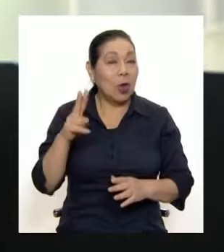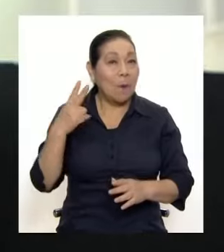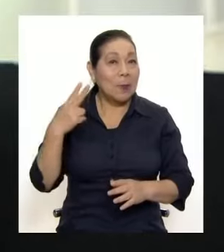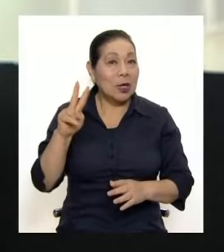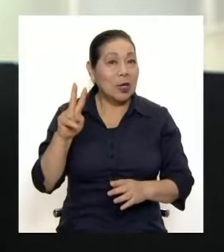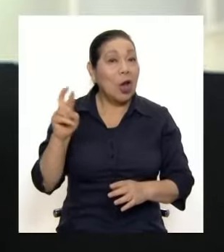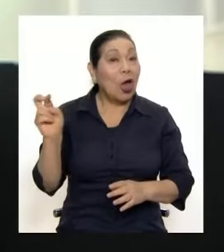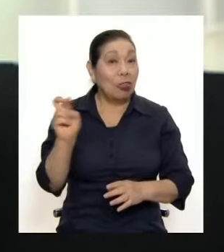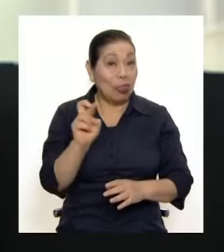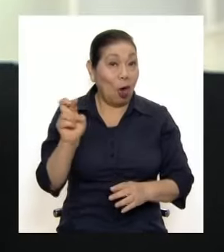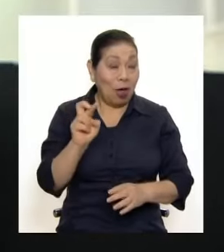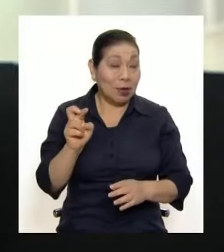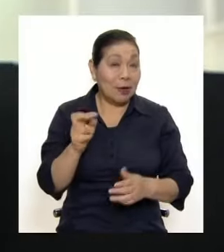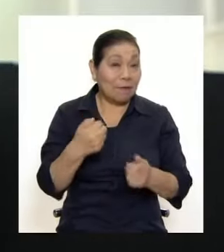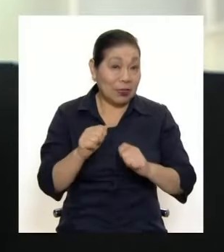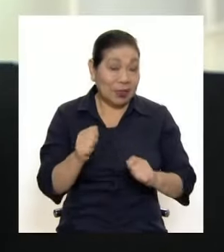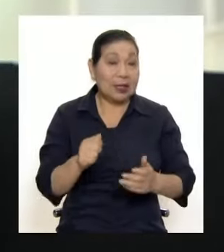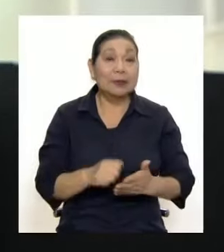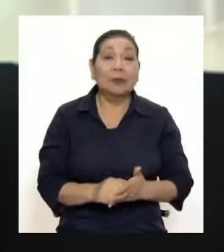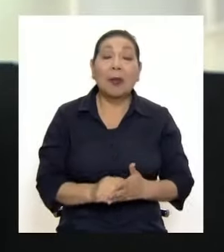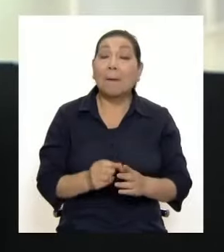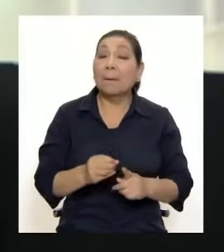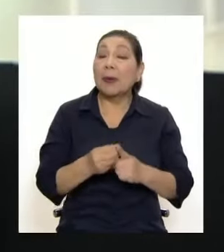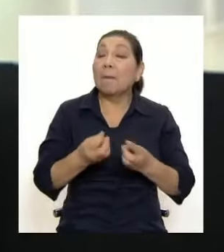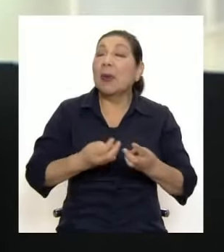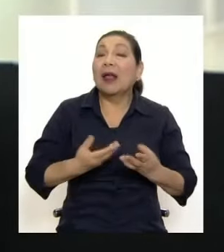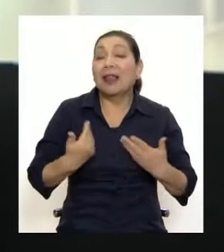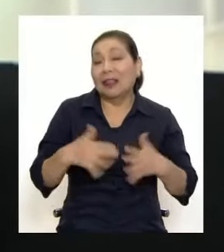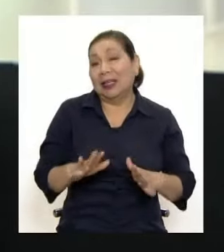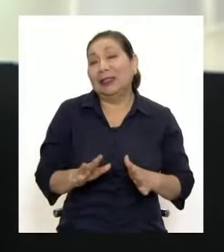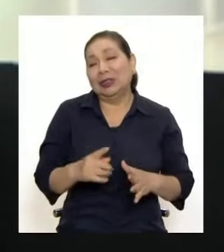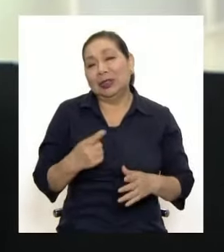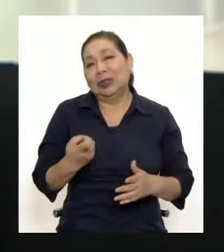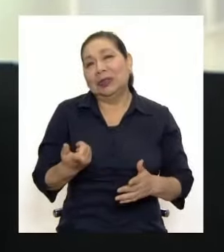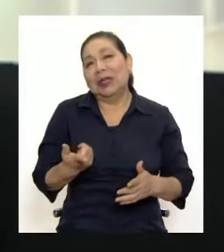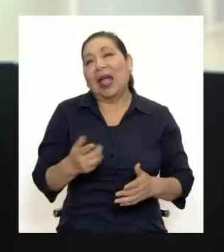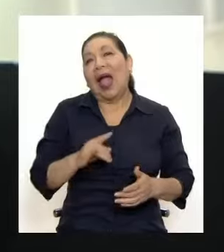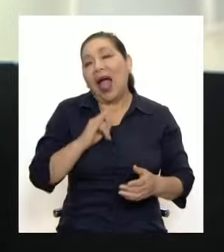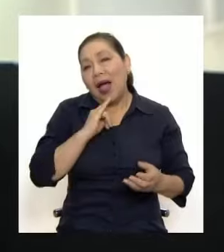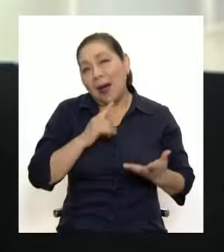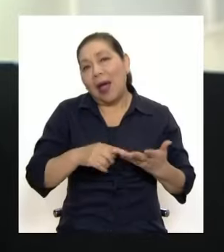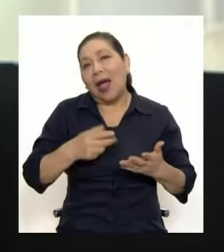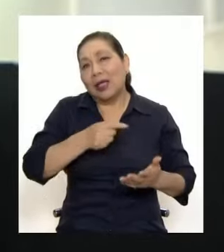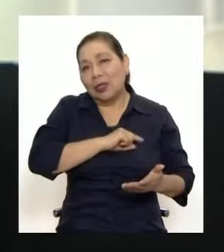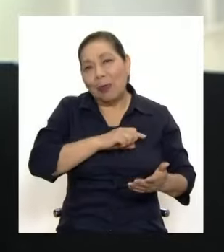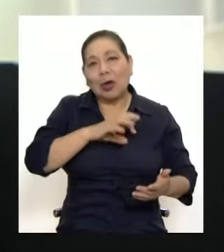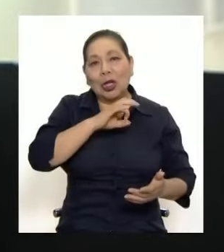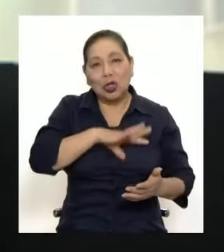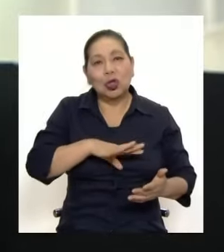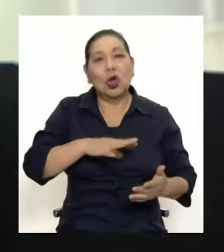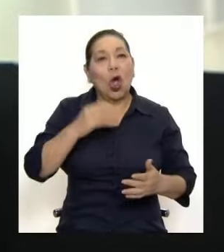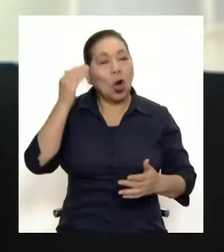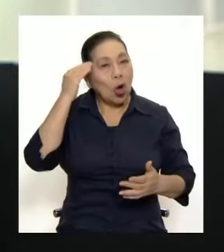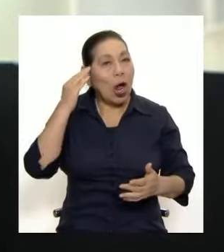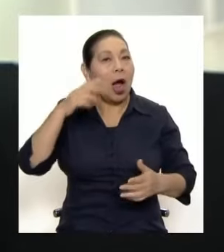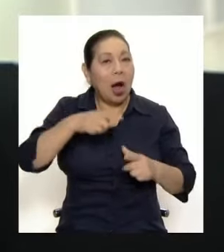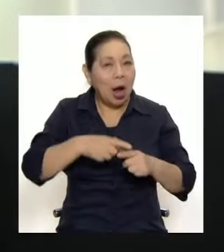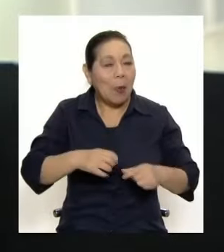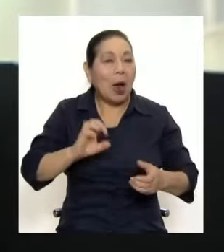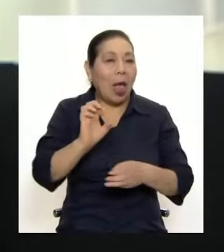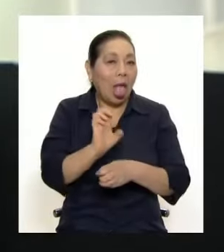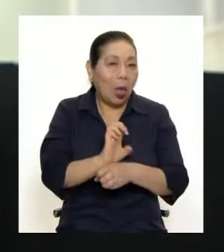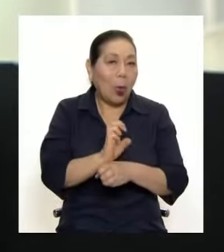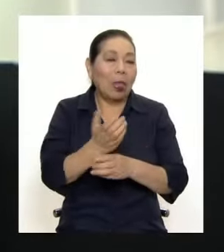millones de dólares y entre los principales mercados ya lo estamos dando a conocer tenemos Estados Unidos España chile Corea del Sur Japón Ecuador